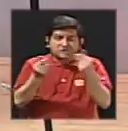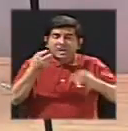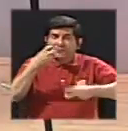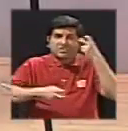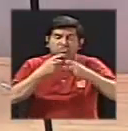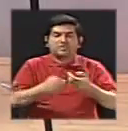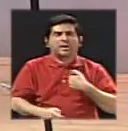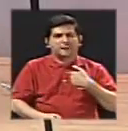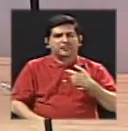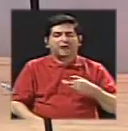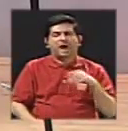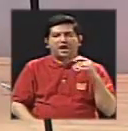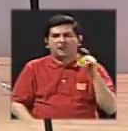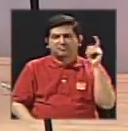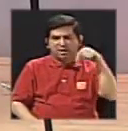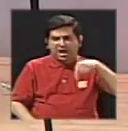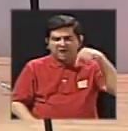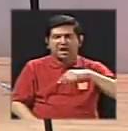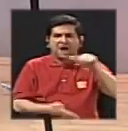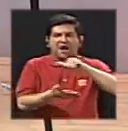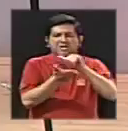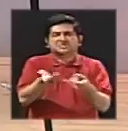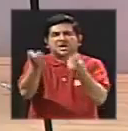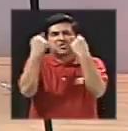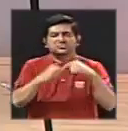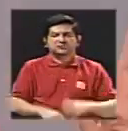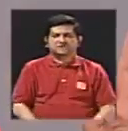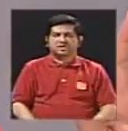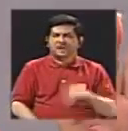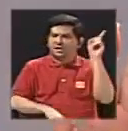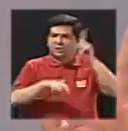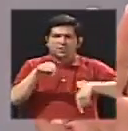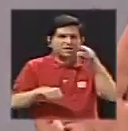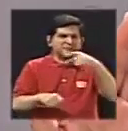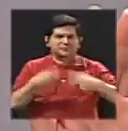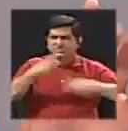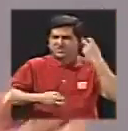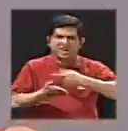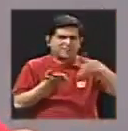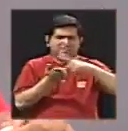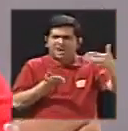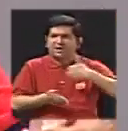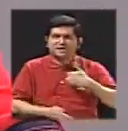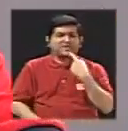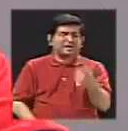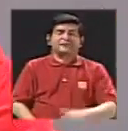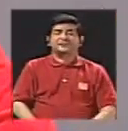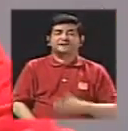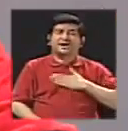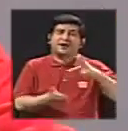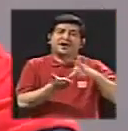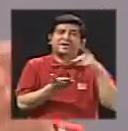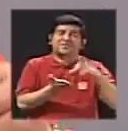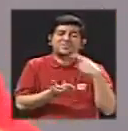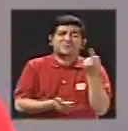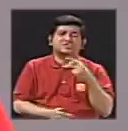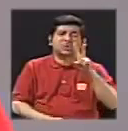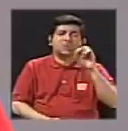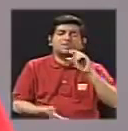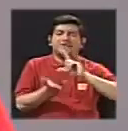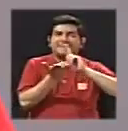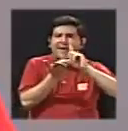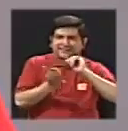y tiene que venir a San José. No es posible, por ejemplo, que usted tiene un problema de pago y dice, mire, es que a mí me están pagando solo 20